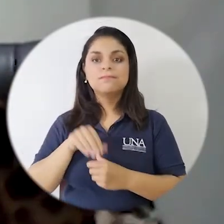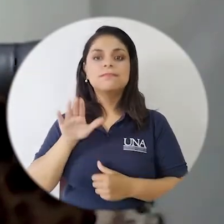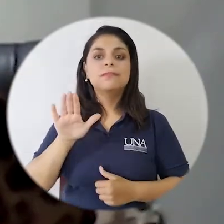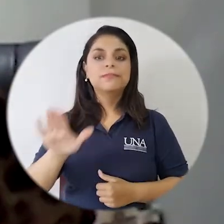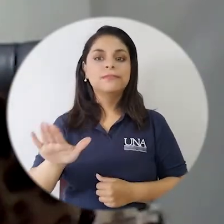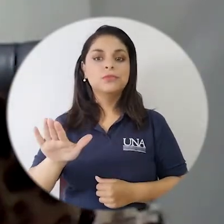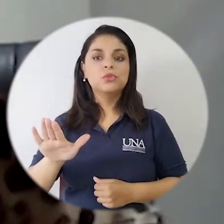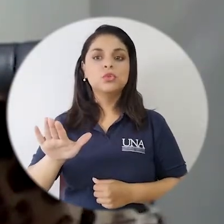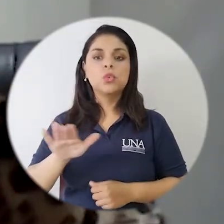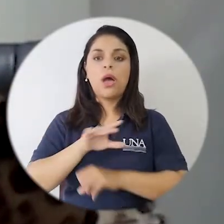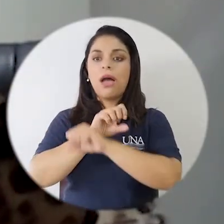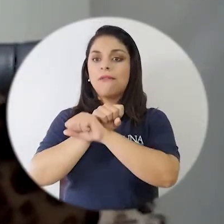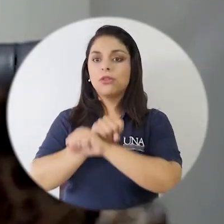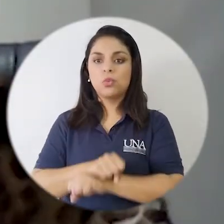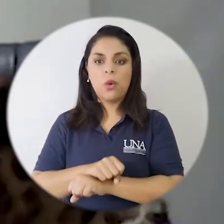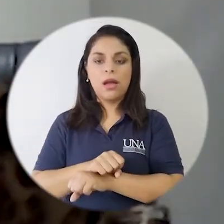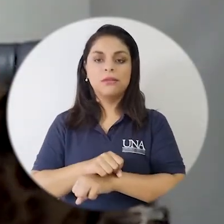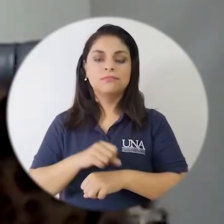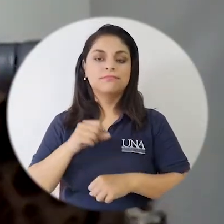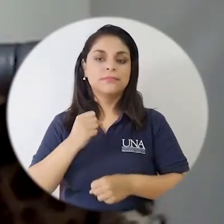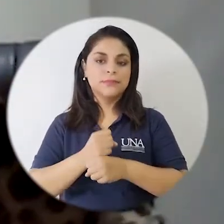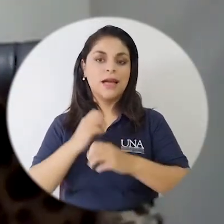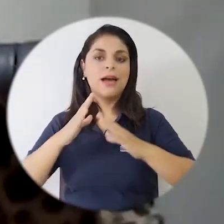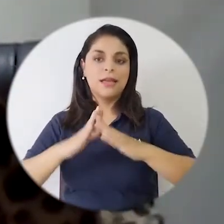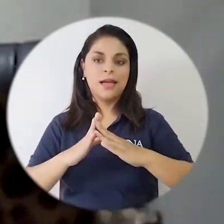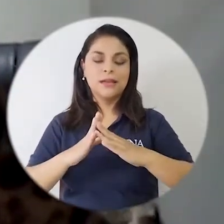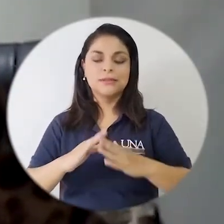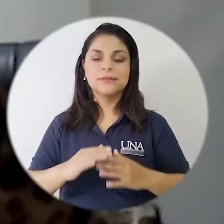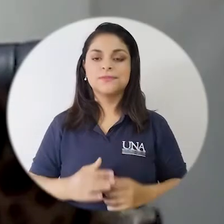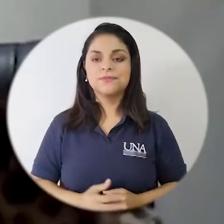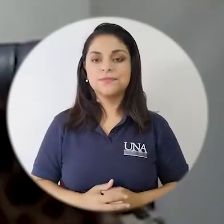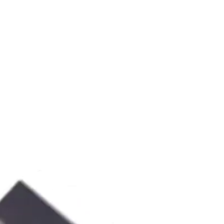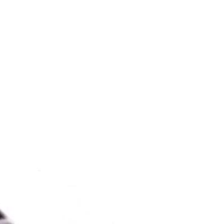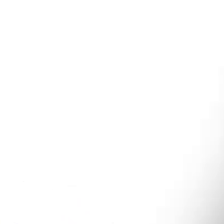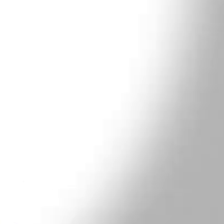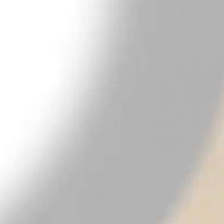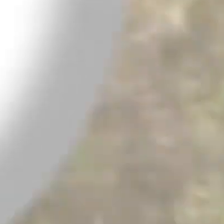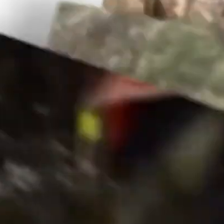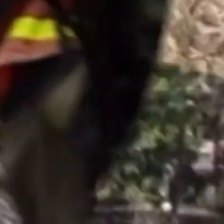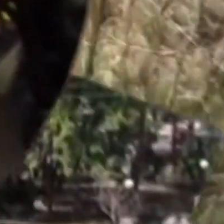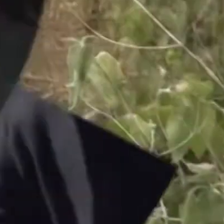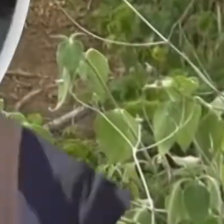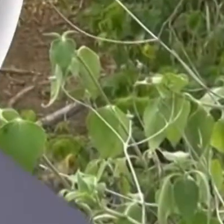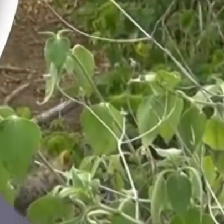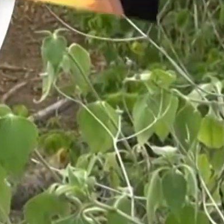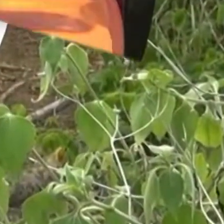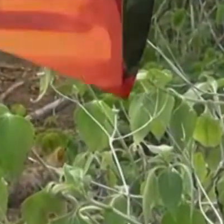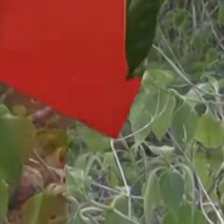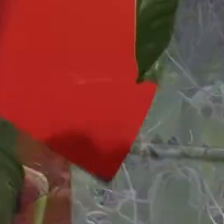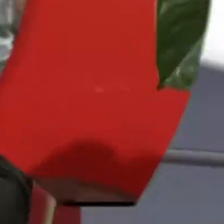incorporarlo en su habitual de tareas.